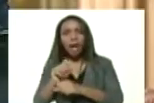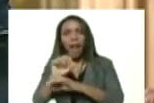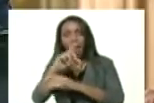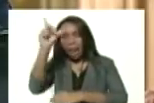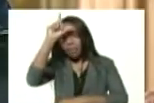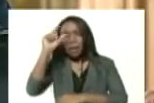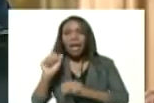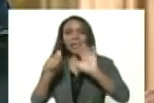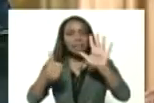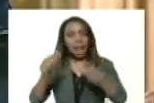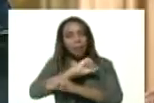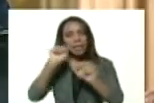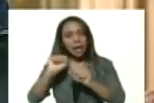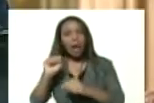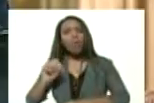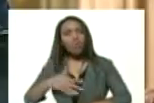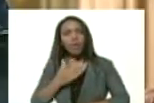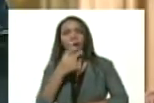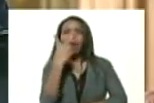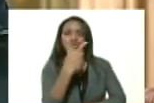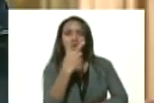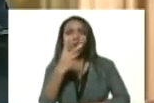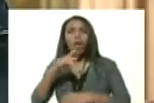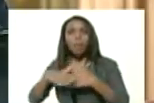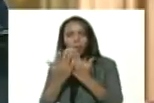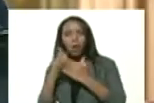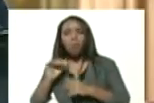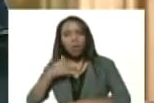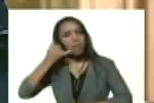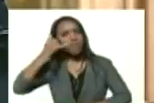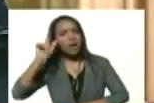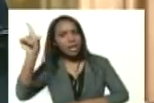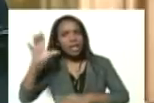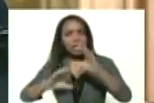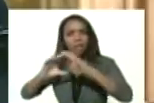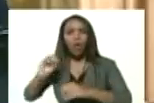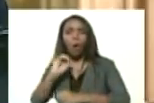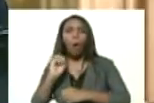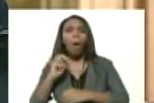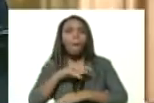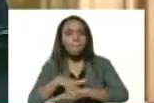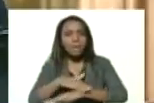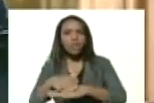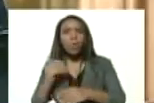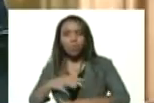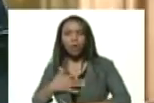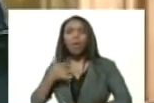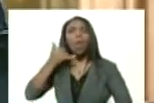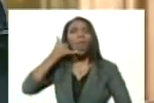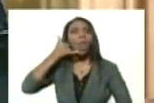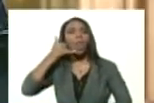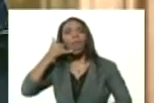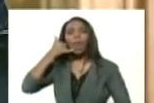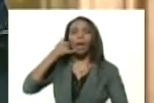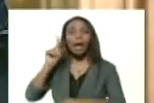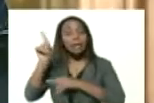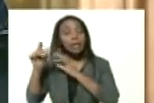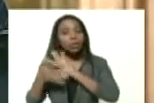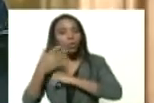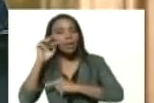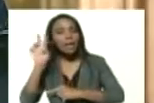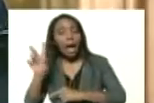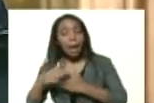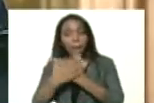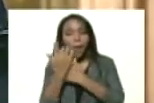la mañana o sea que si usted a las dos de la mañana llama ya a un científico a un ministro puede hablar tranquilamente porque está amaneciendo en